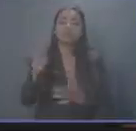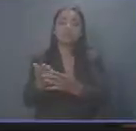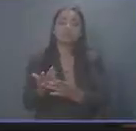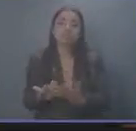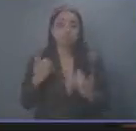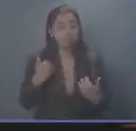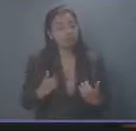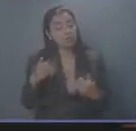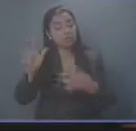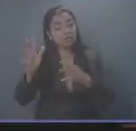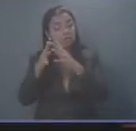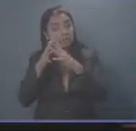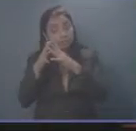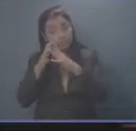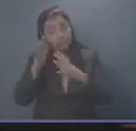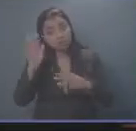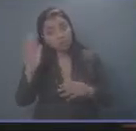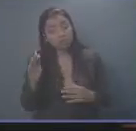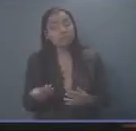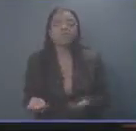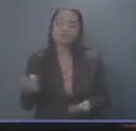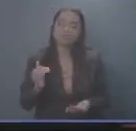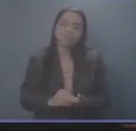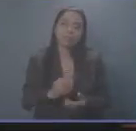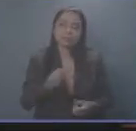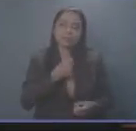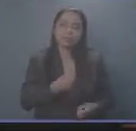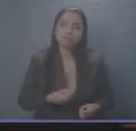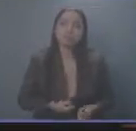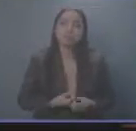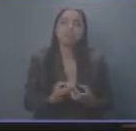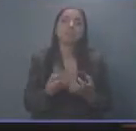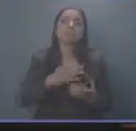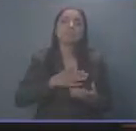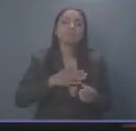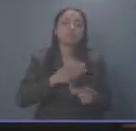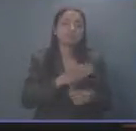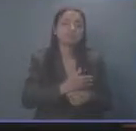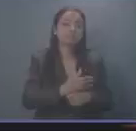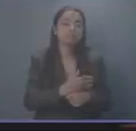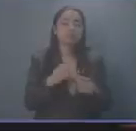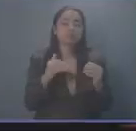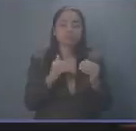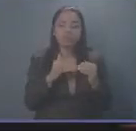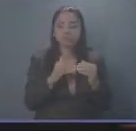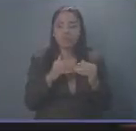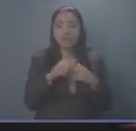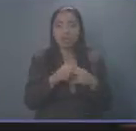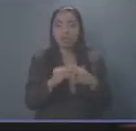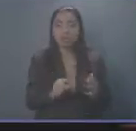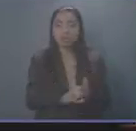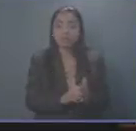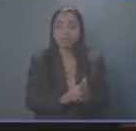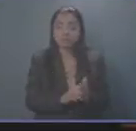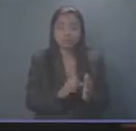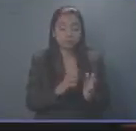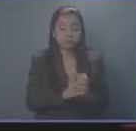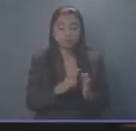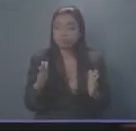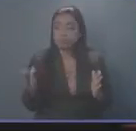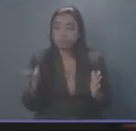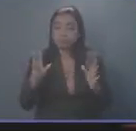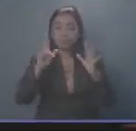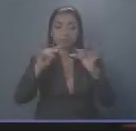en los Estados Unidos. Reafirmamos como grupo parlamentario y también como Asamblea Legislativa en este